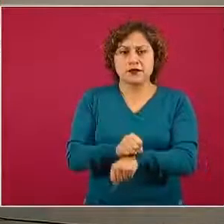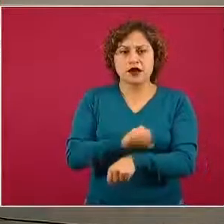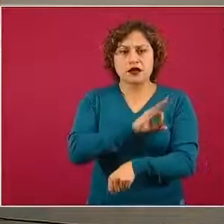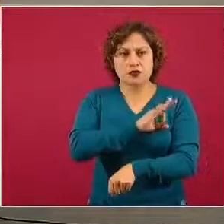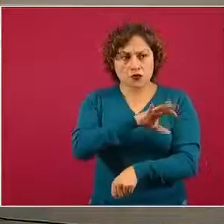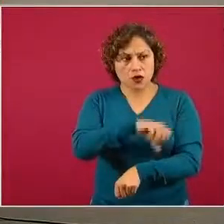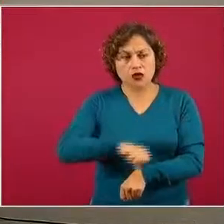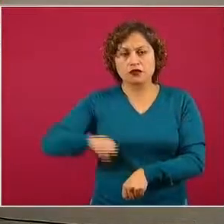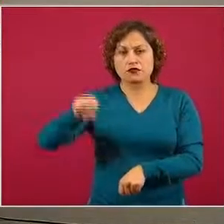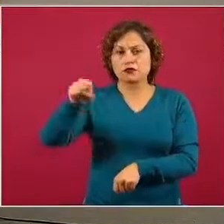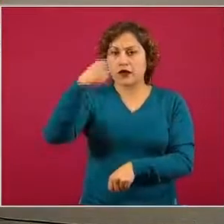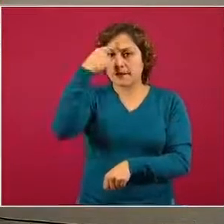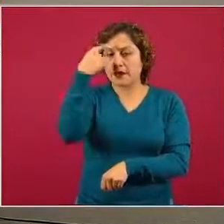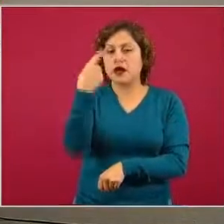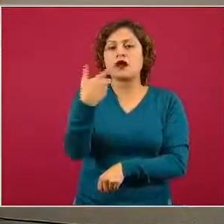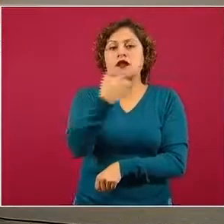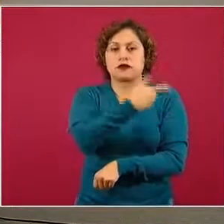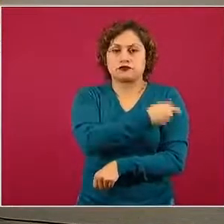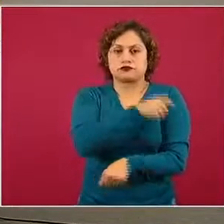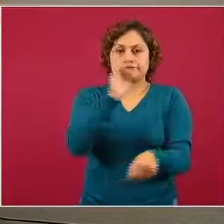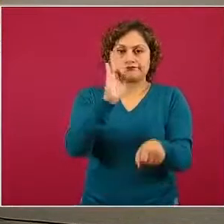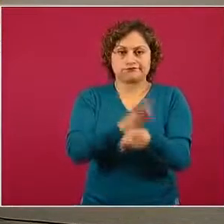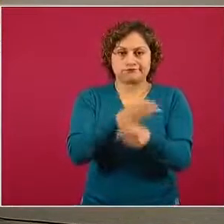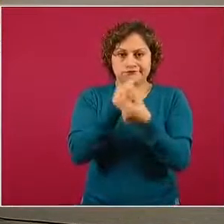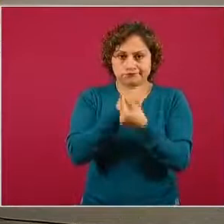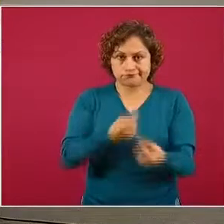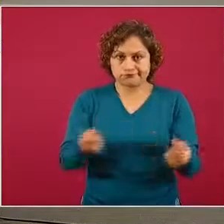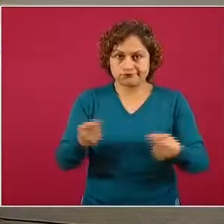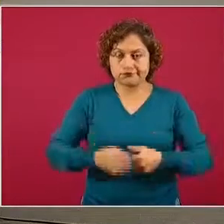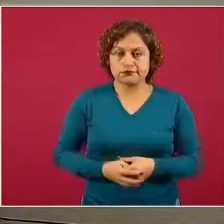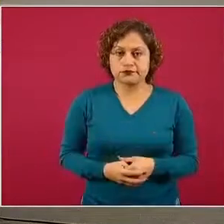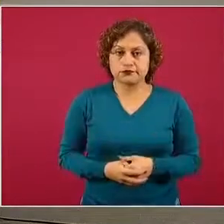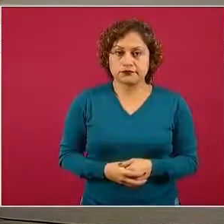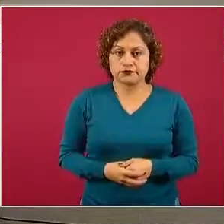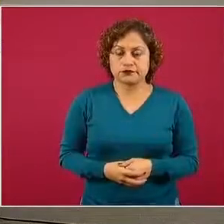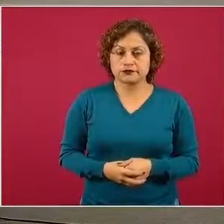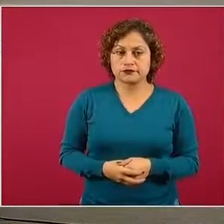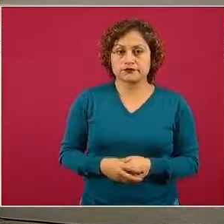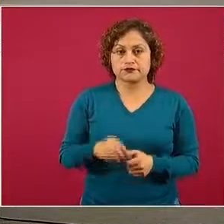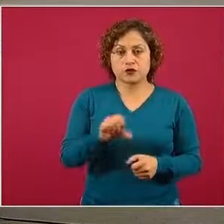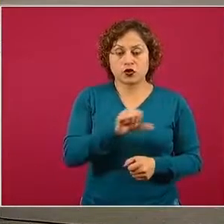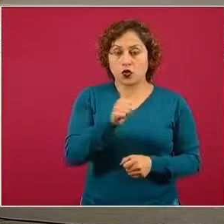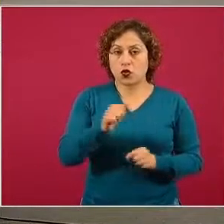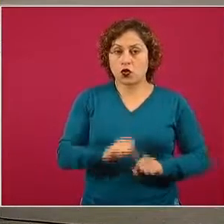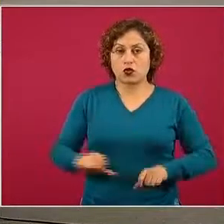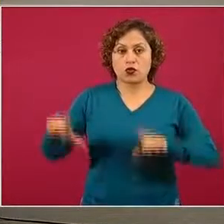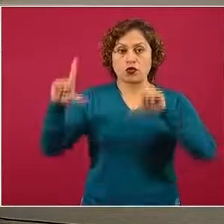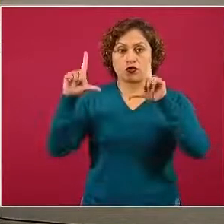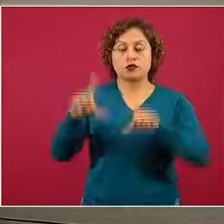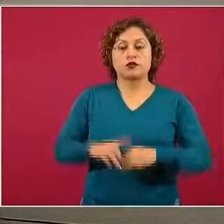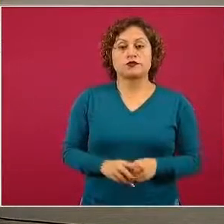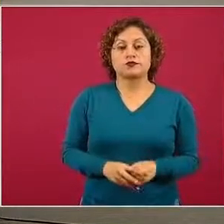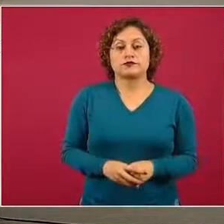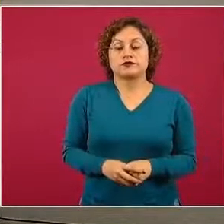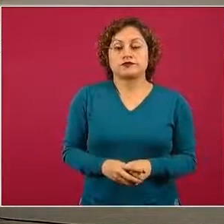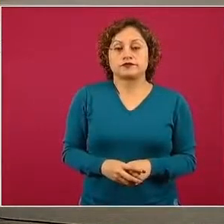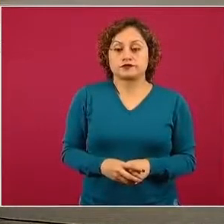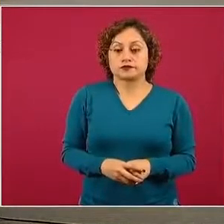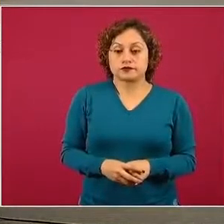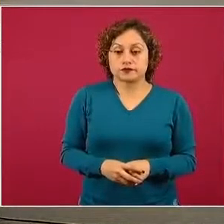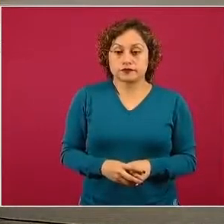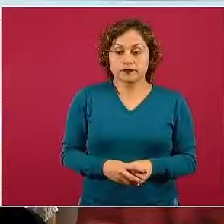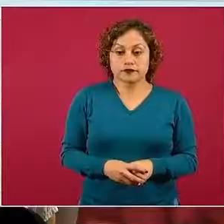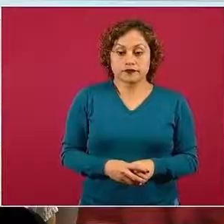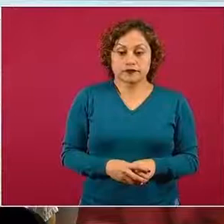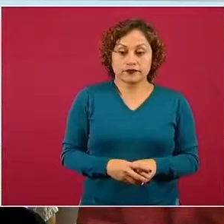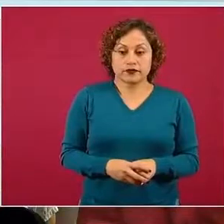también queden protegidos de esta enfermedad. Si vemos la siguiente diapositiva, vamos a ver la distribución